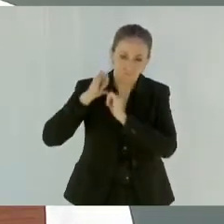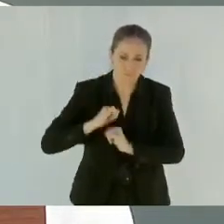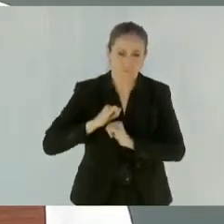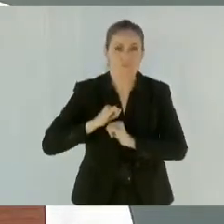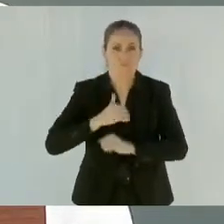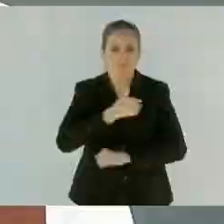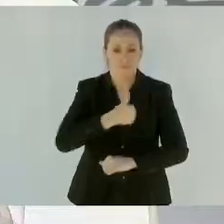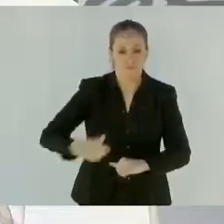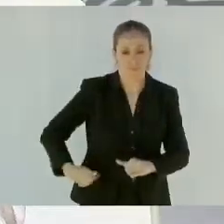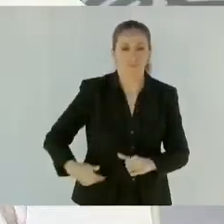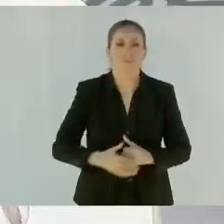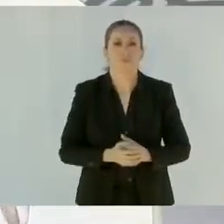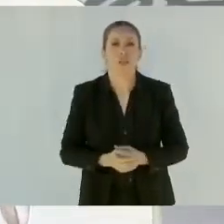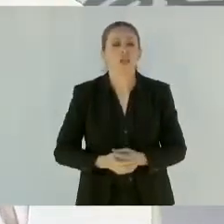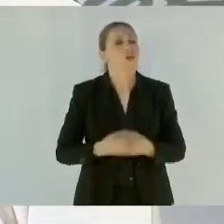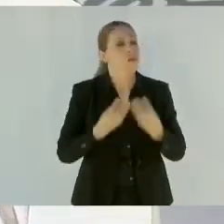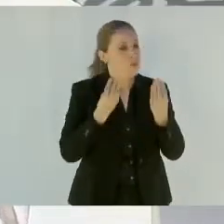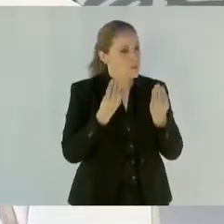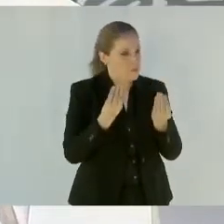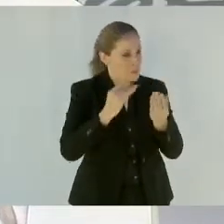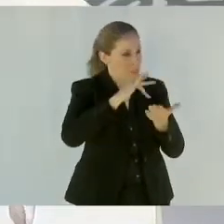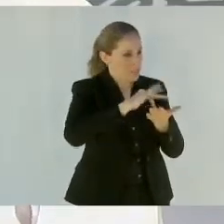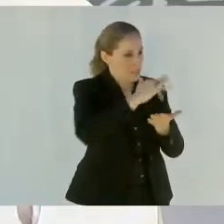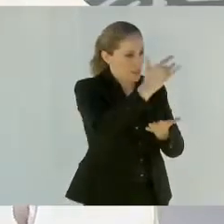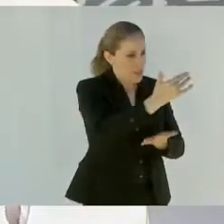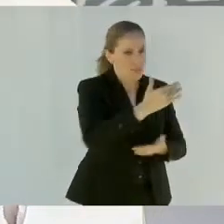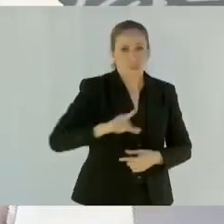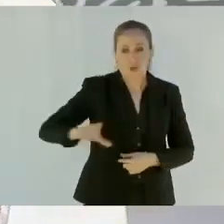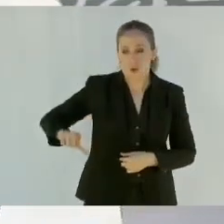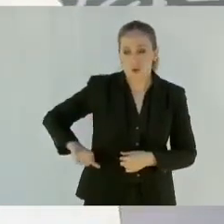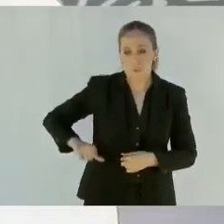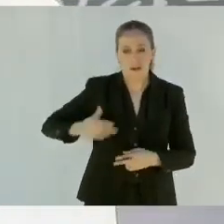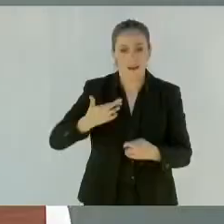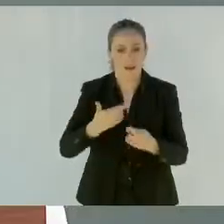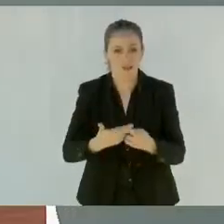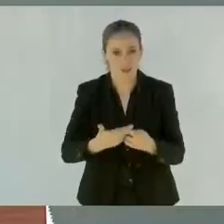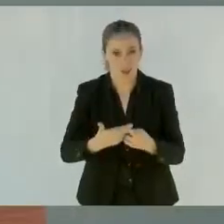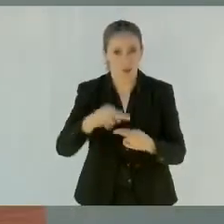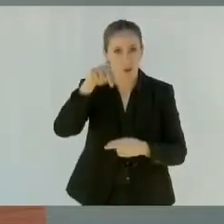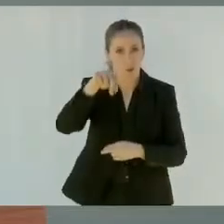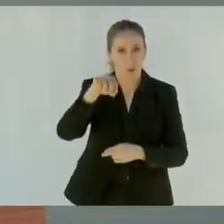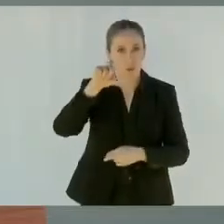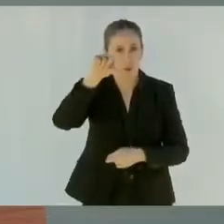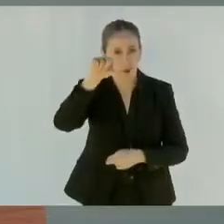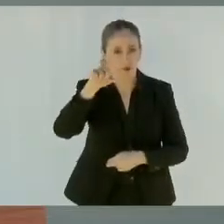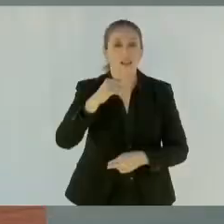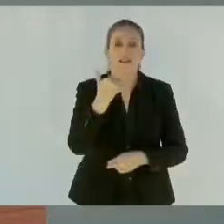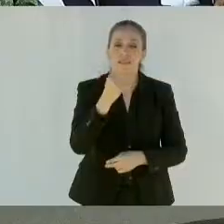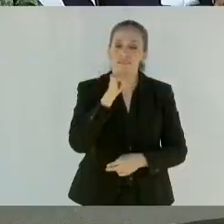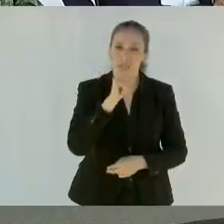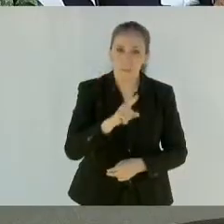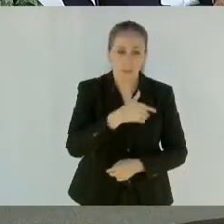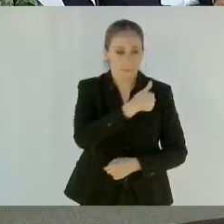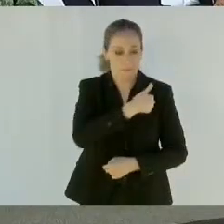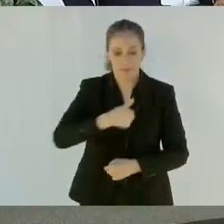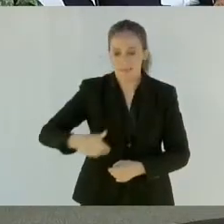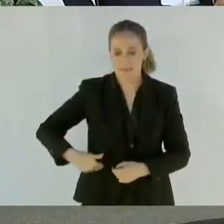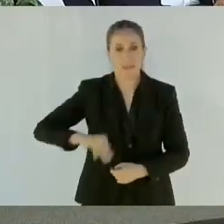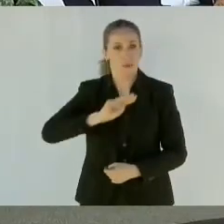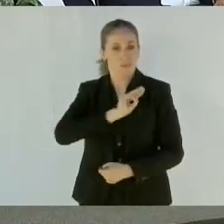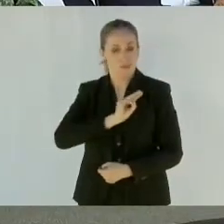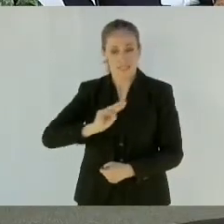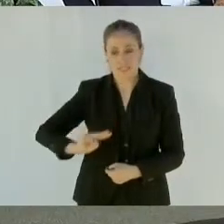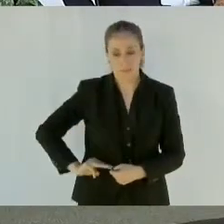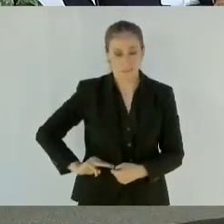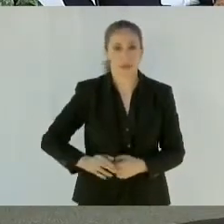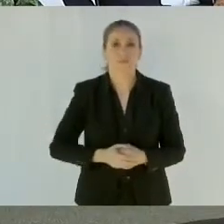agradezco mucho al gobernador de Nuevo León, al presidente municipal. Nos da muchísimo gusto iniciar una gira